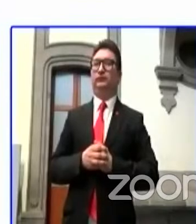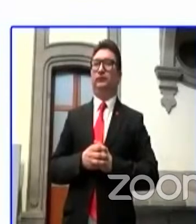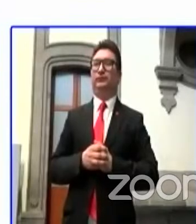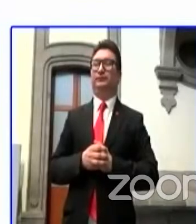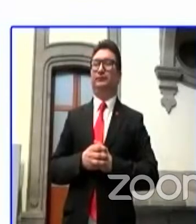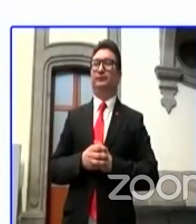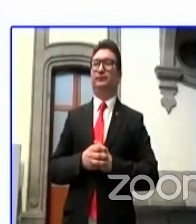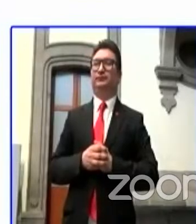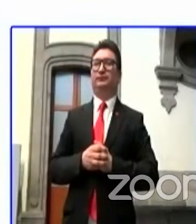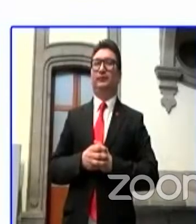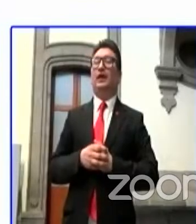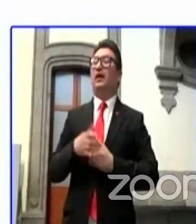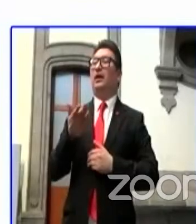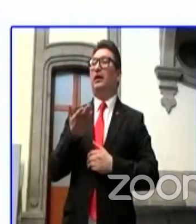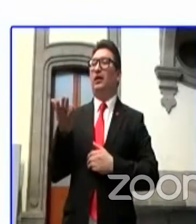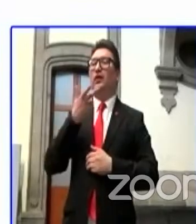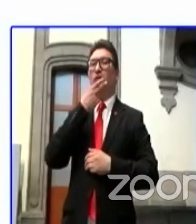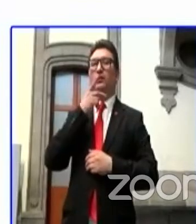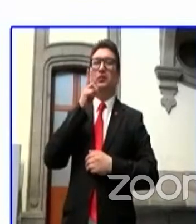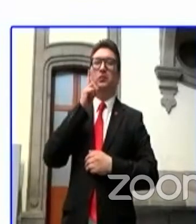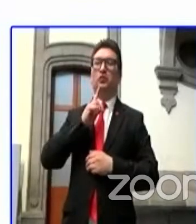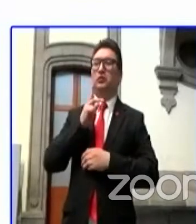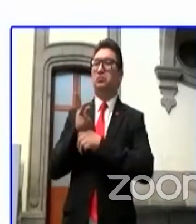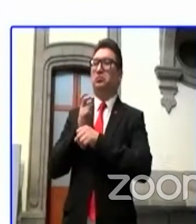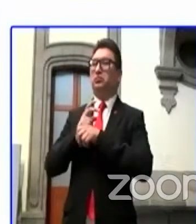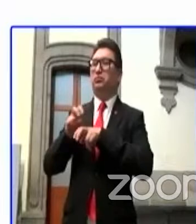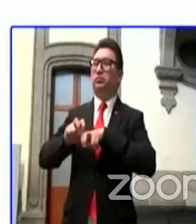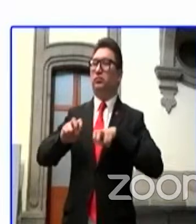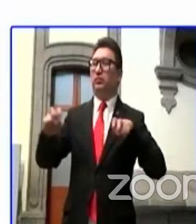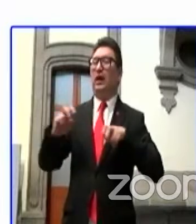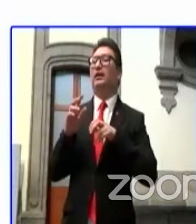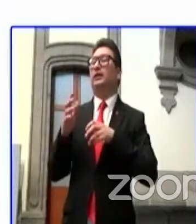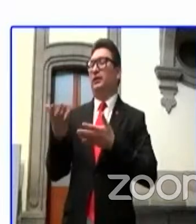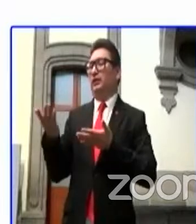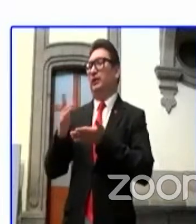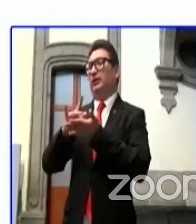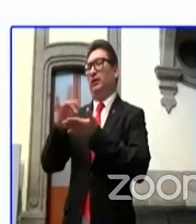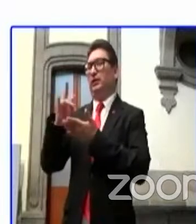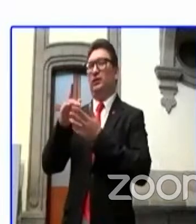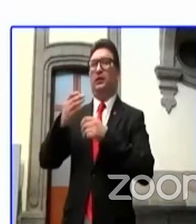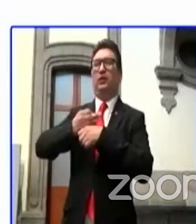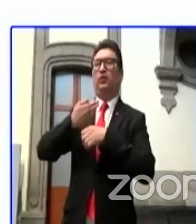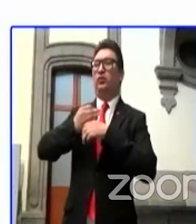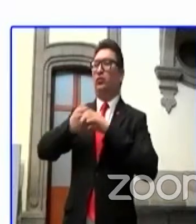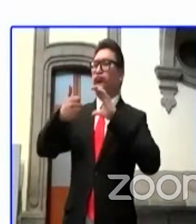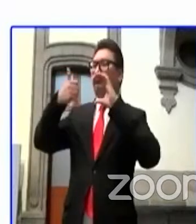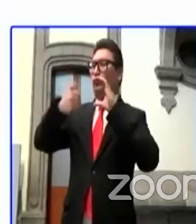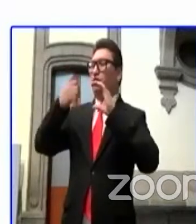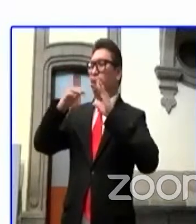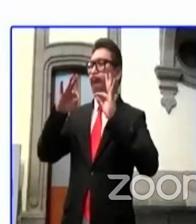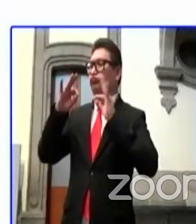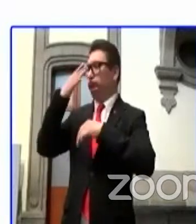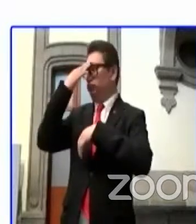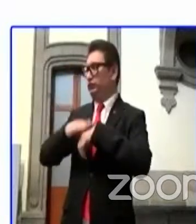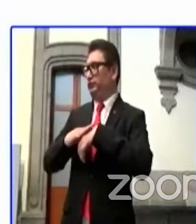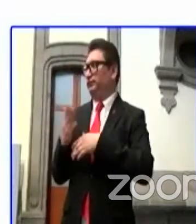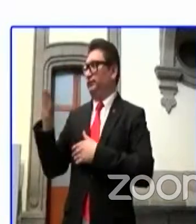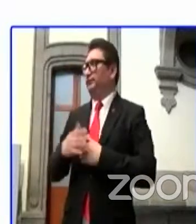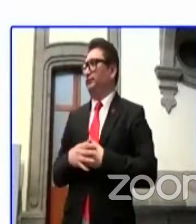Agradecemos a nuestras y nuestros distinguidos invitados nos permitan realizar la foto conmemorativa de este acto.